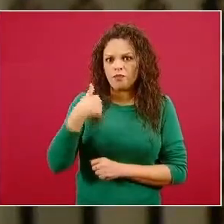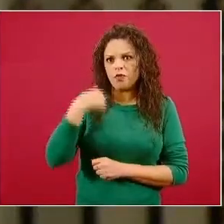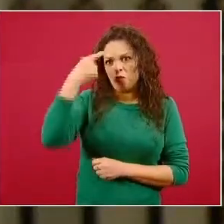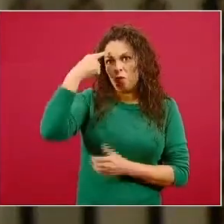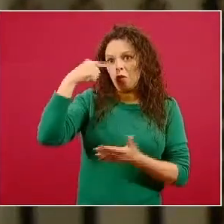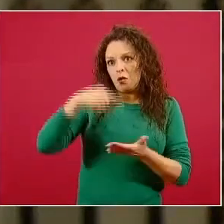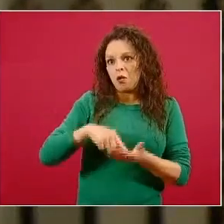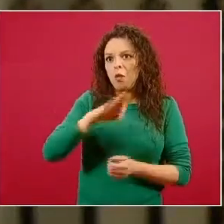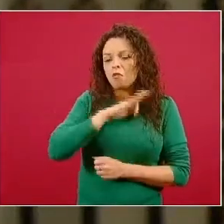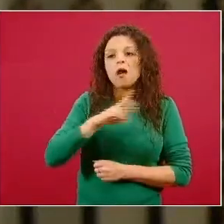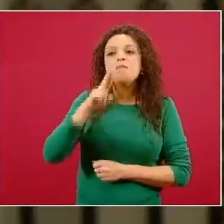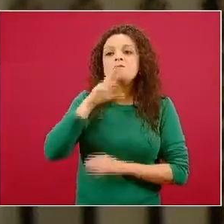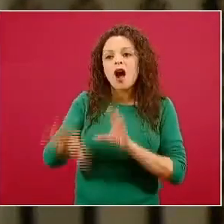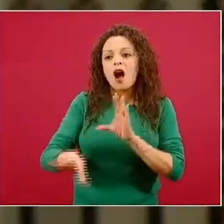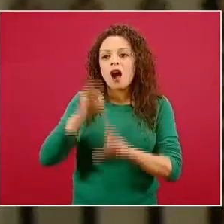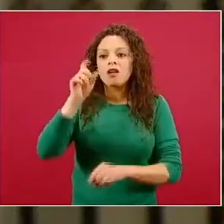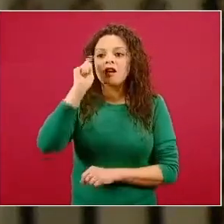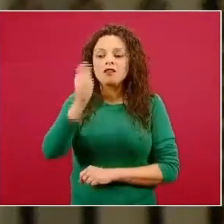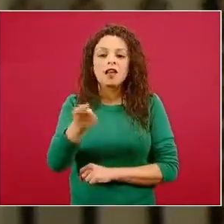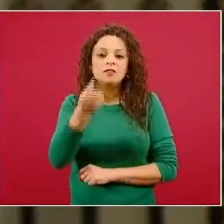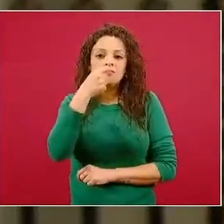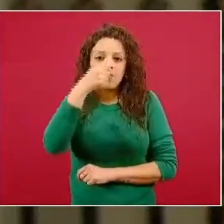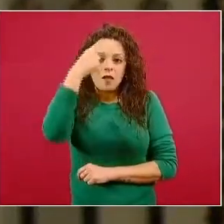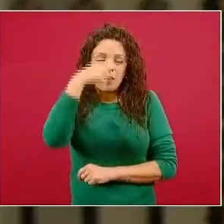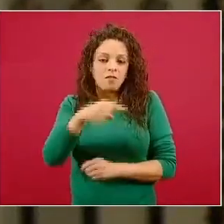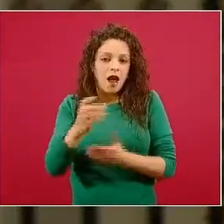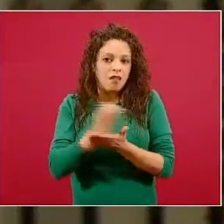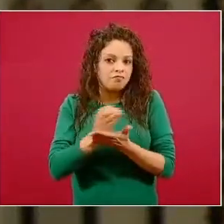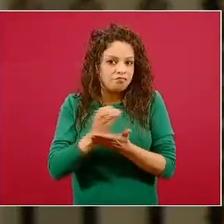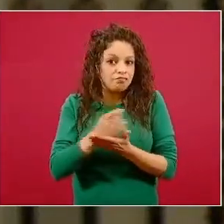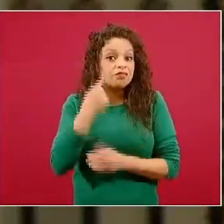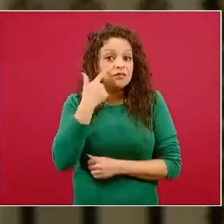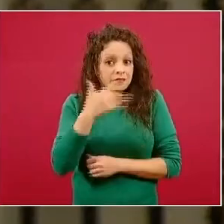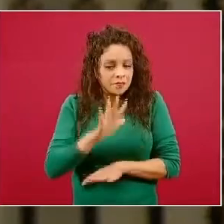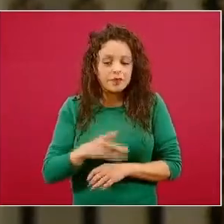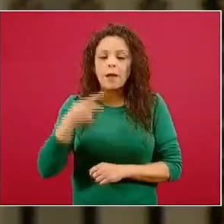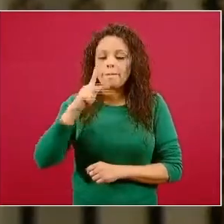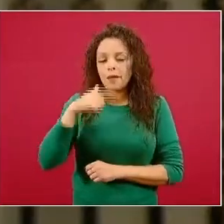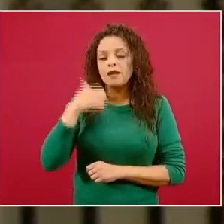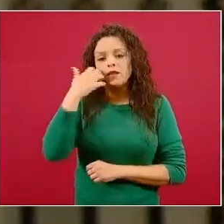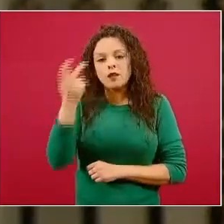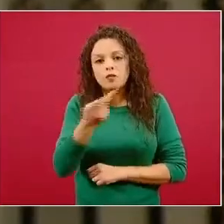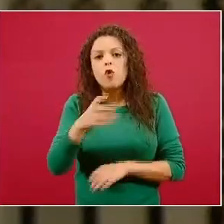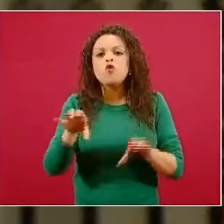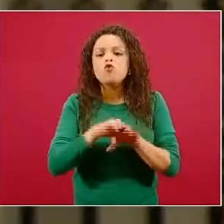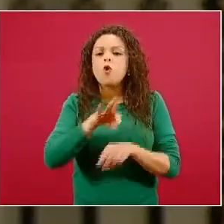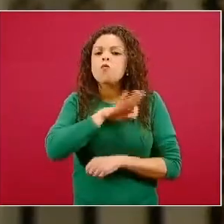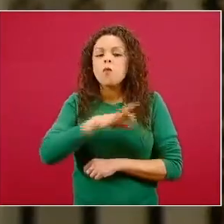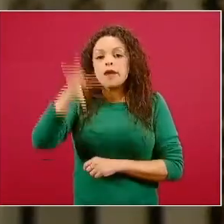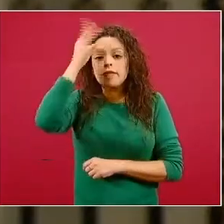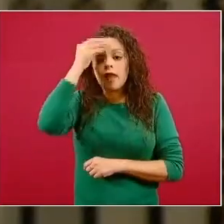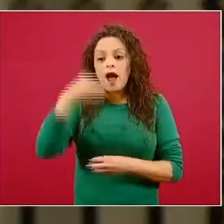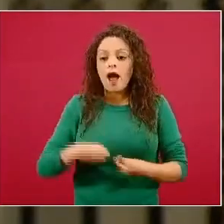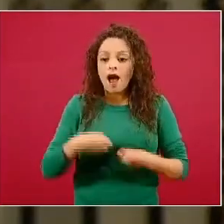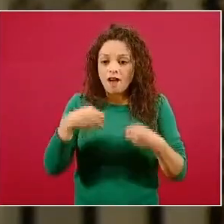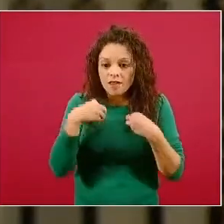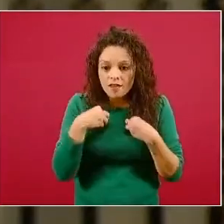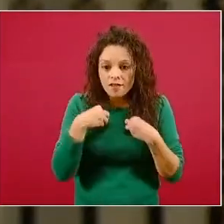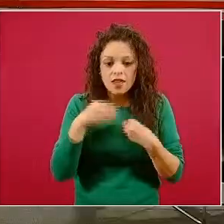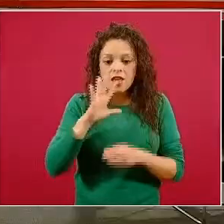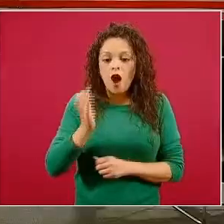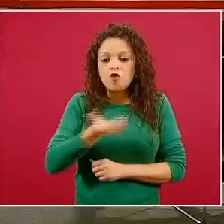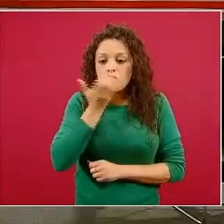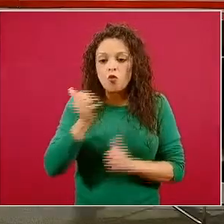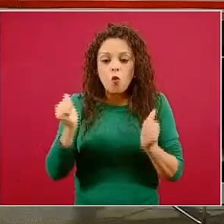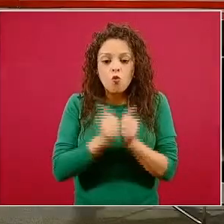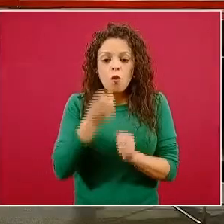eventualmente. La pregunta es, ¿cómo aprendemos a vivir con esta enfermedad? Que para mi gusto es parecida en los